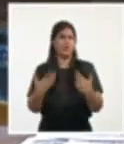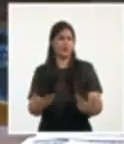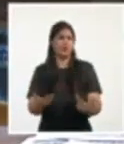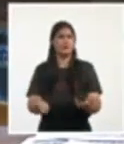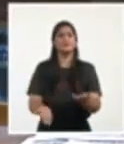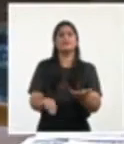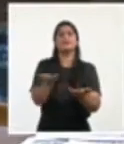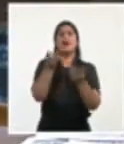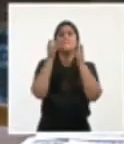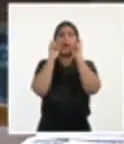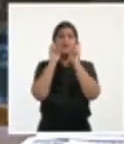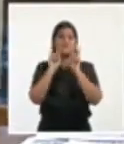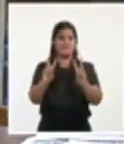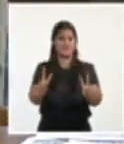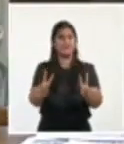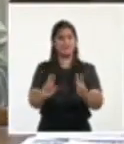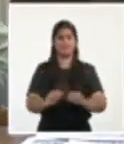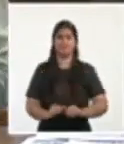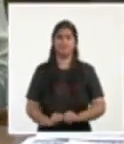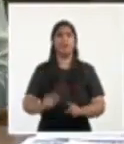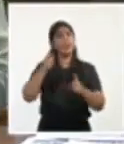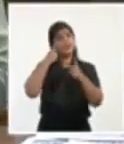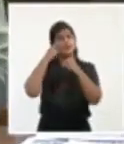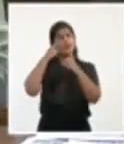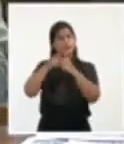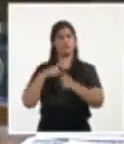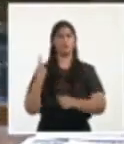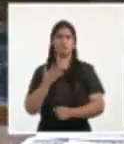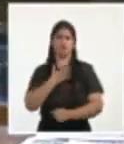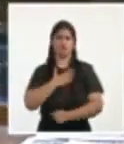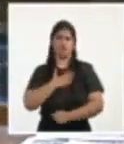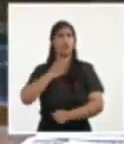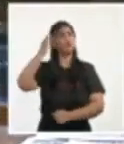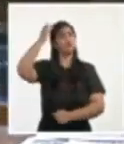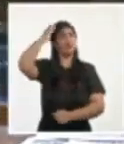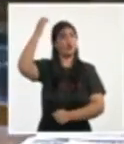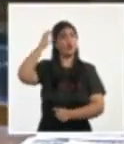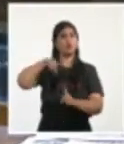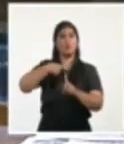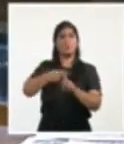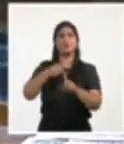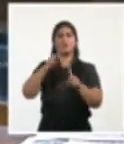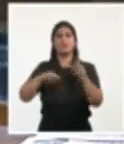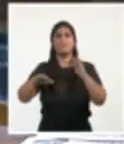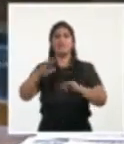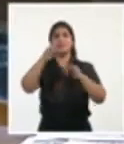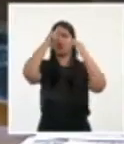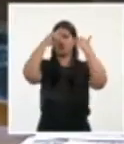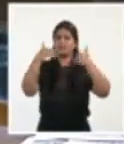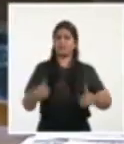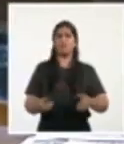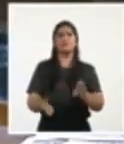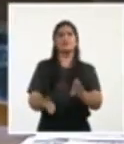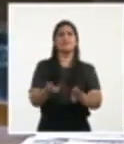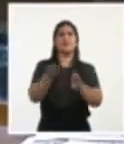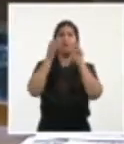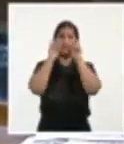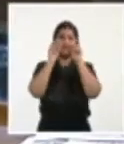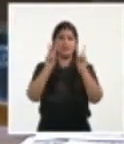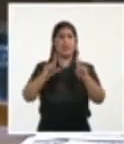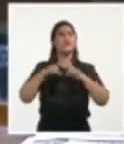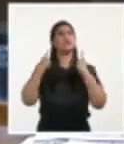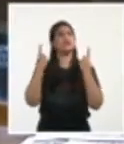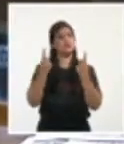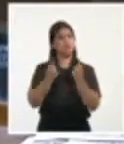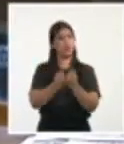Algunos números que creo que de manera general es importante, que aunque se dan cada mañana, nos contextualizan